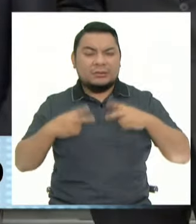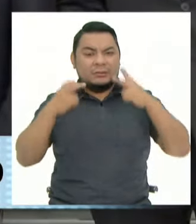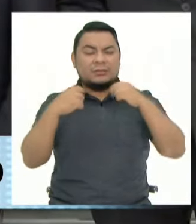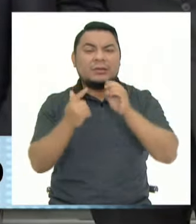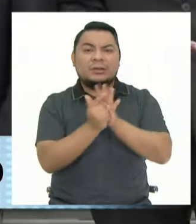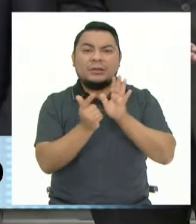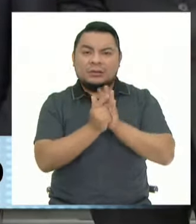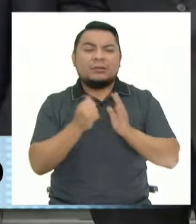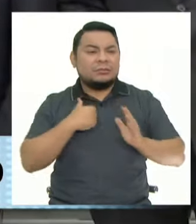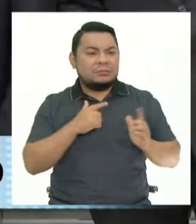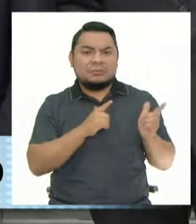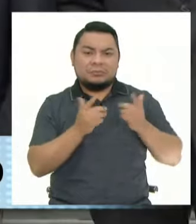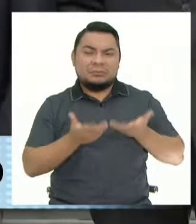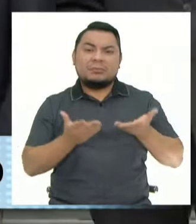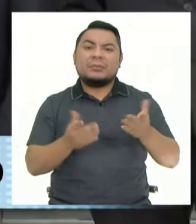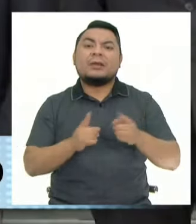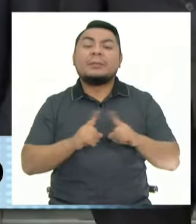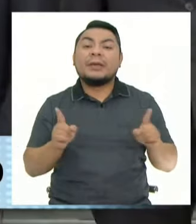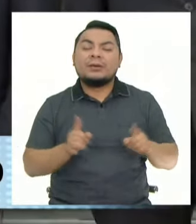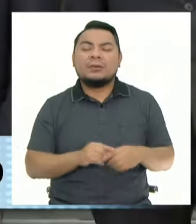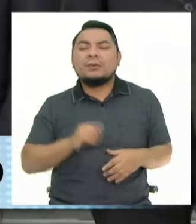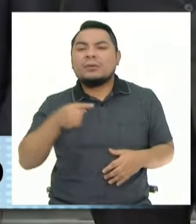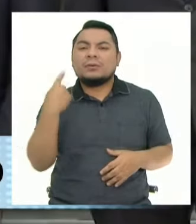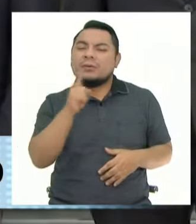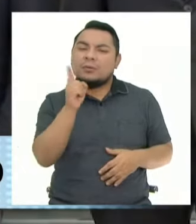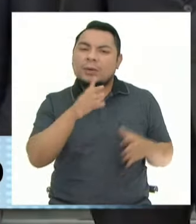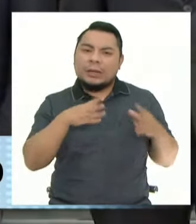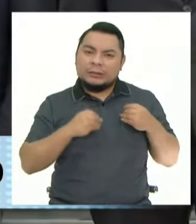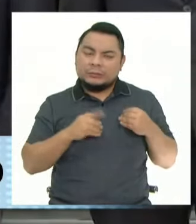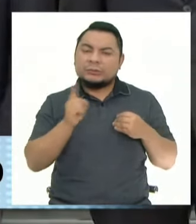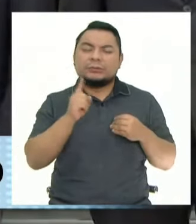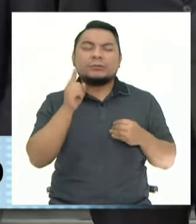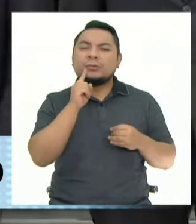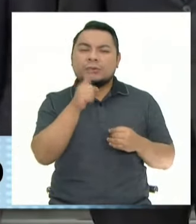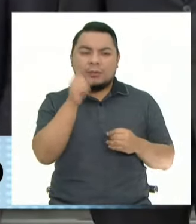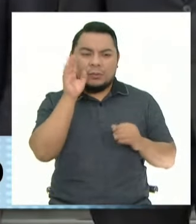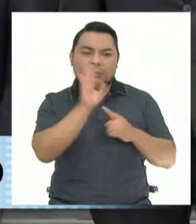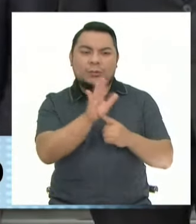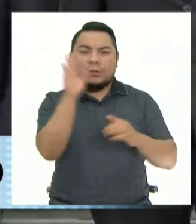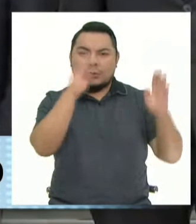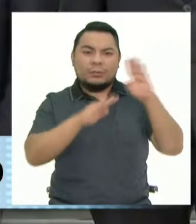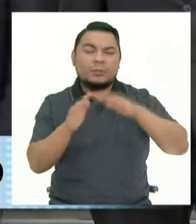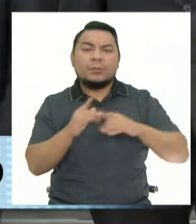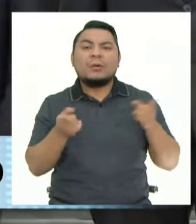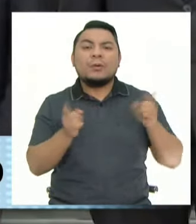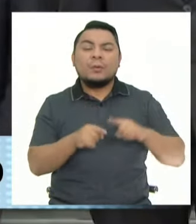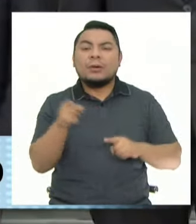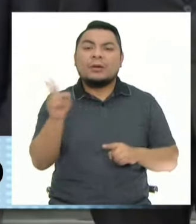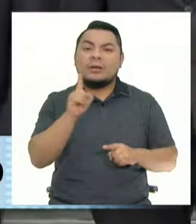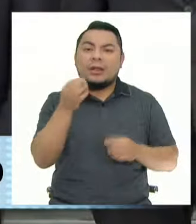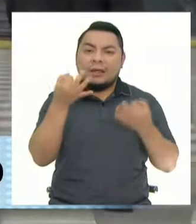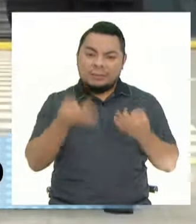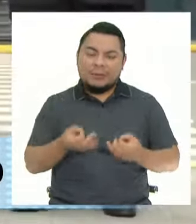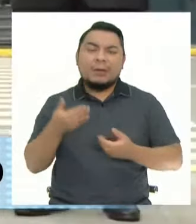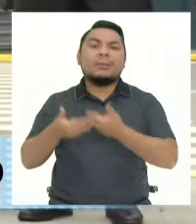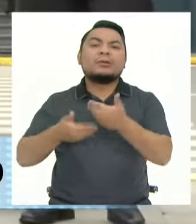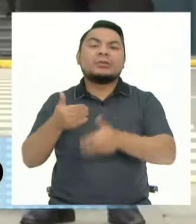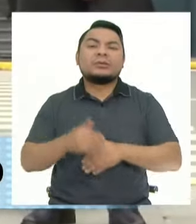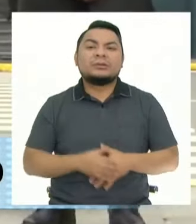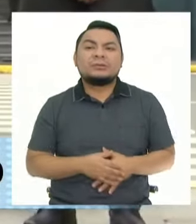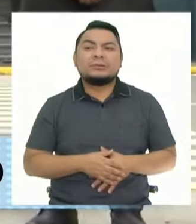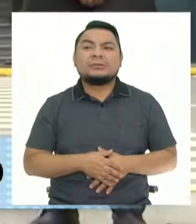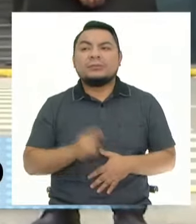legal, pero condenamos y mostramos nuestra preocupación cuando no se da el debido proceso. Me